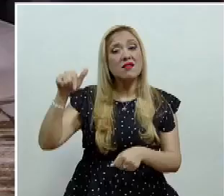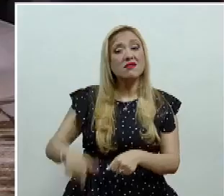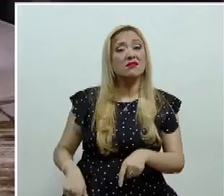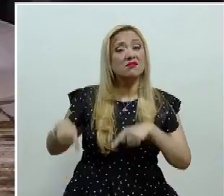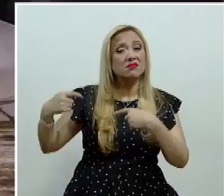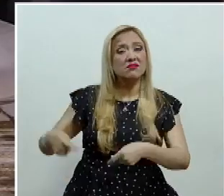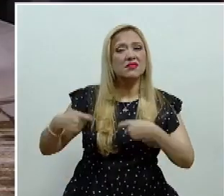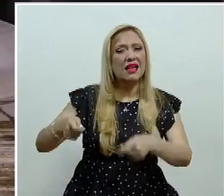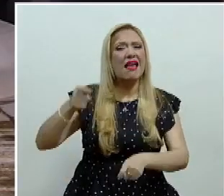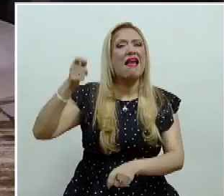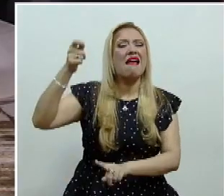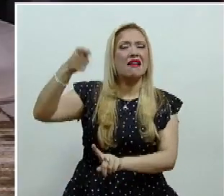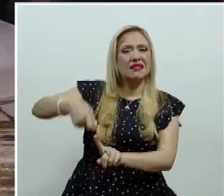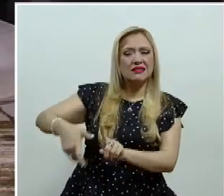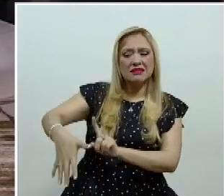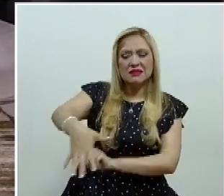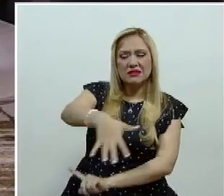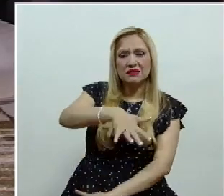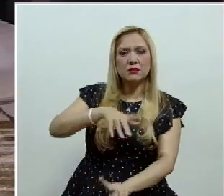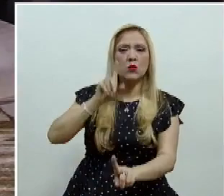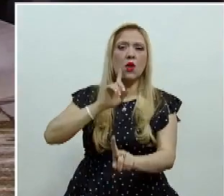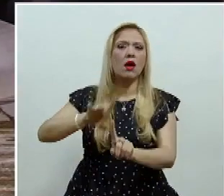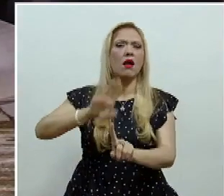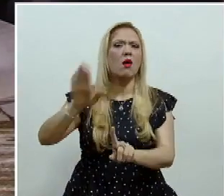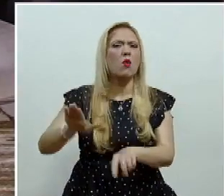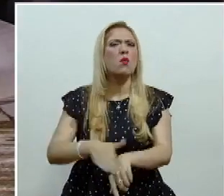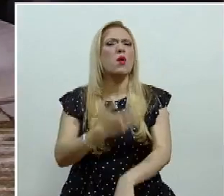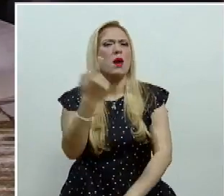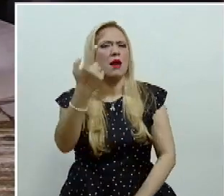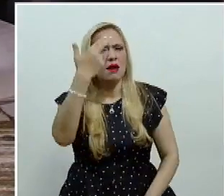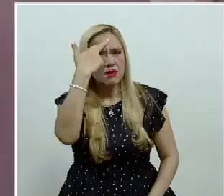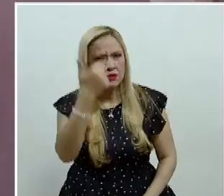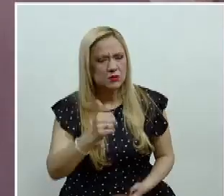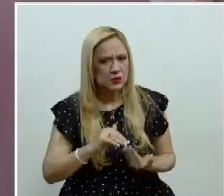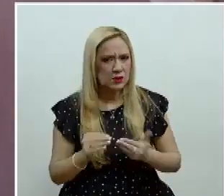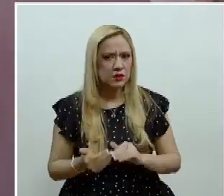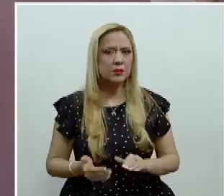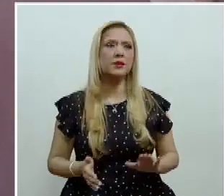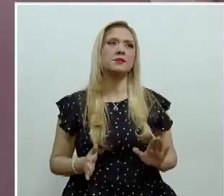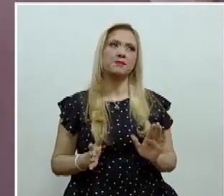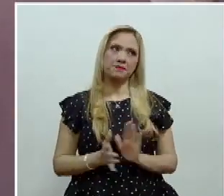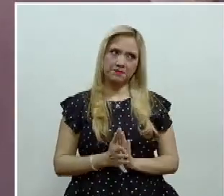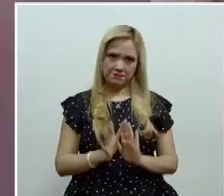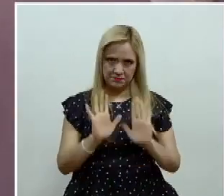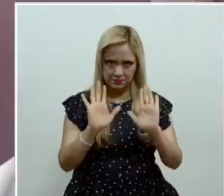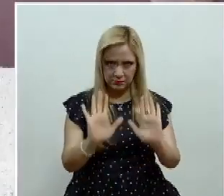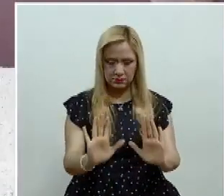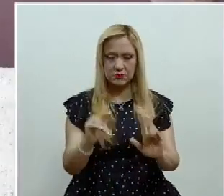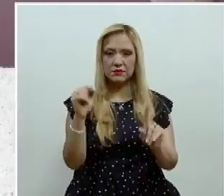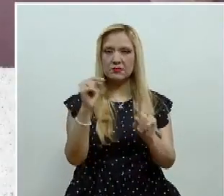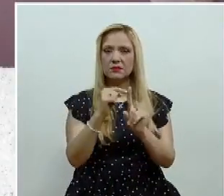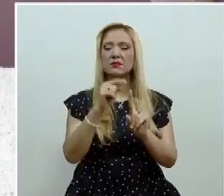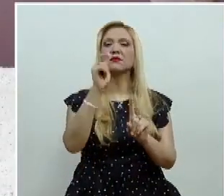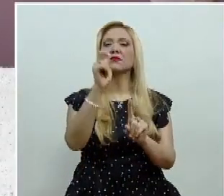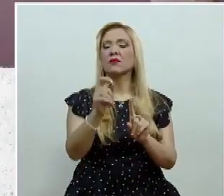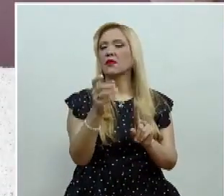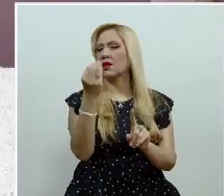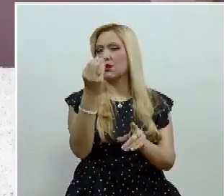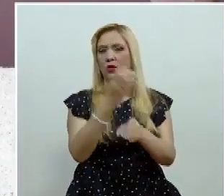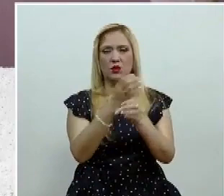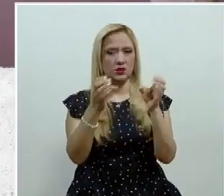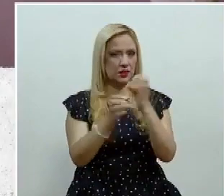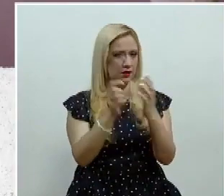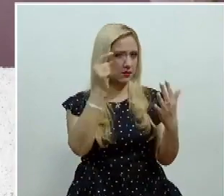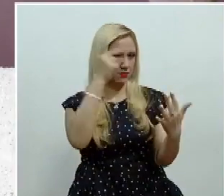sucede alrededor de una víctima? Creo que aquí es importante mencionar que el fenómeno criminal como tal va a depender de muchos